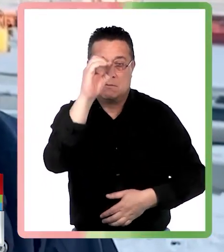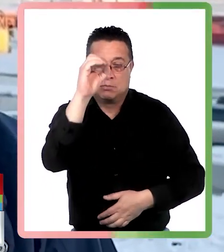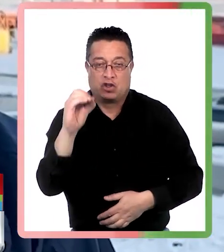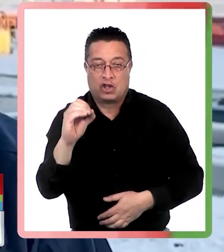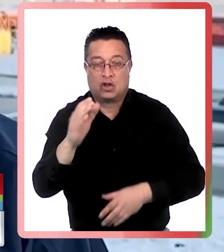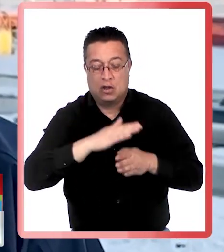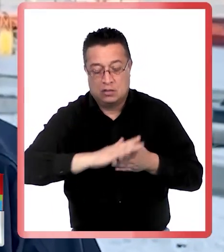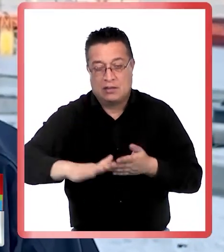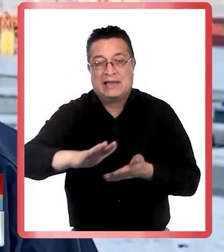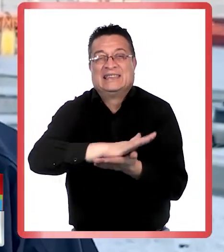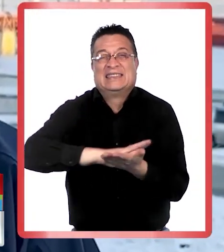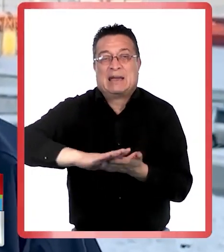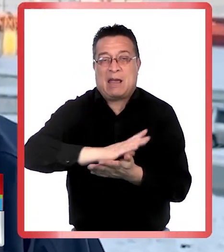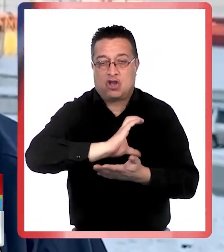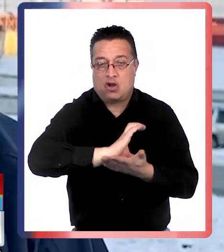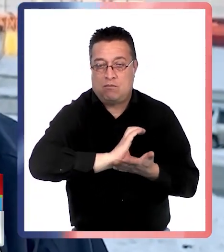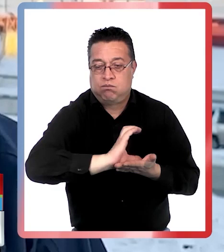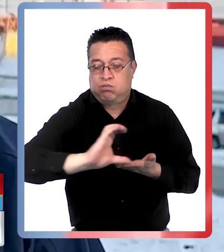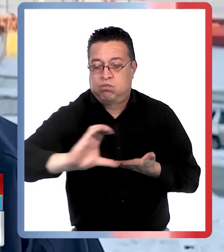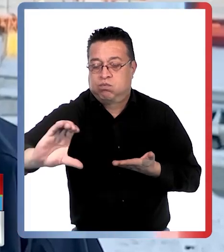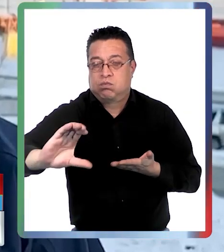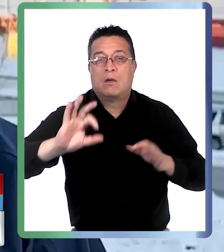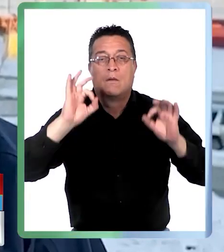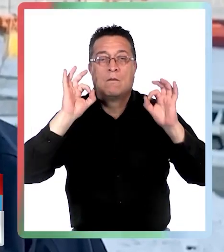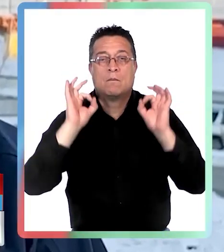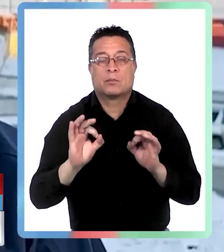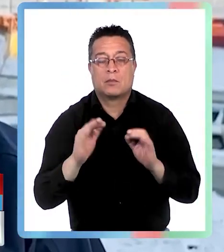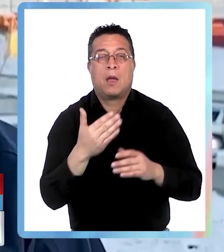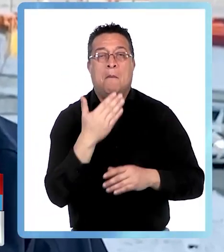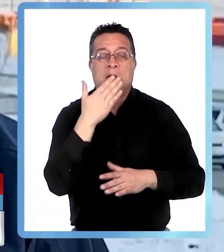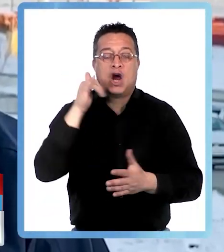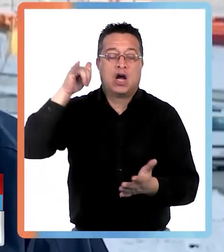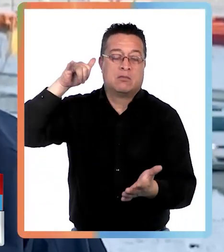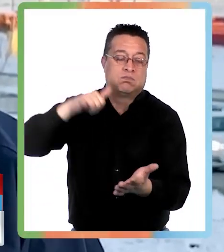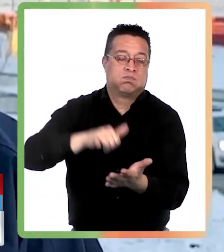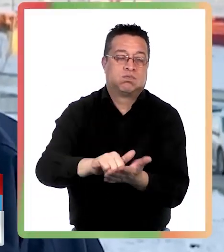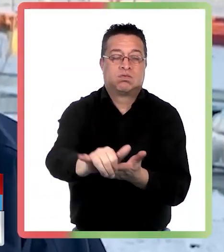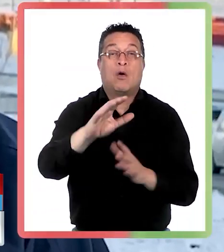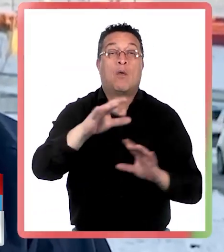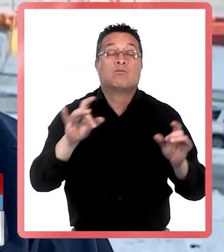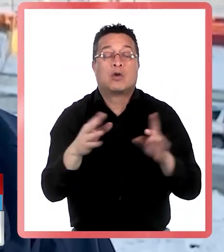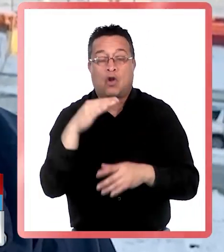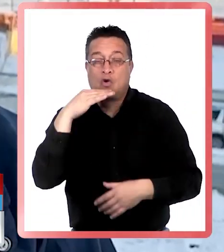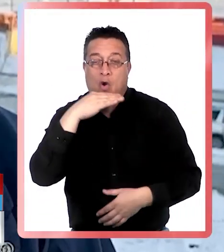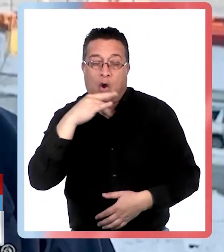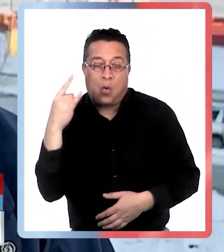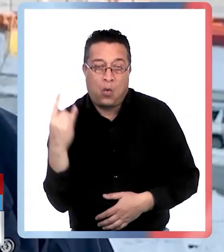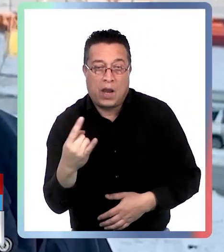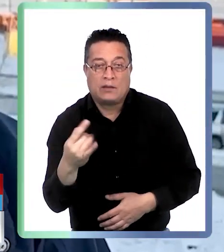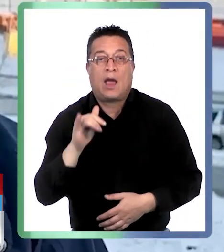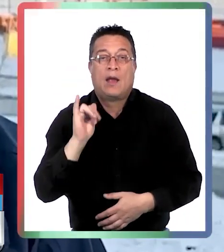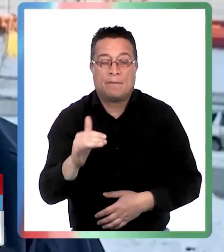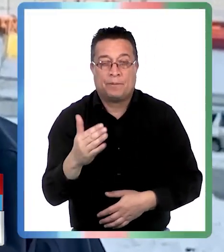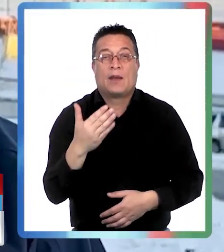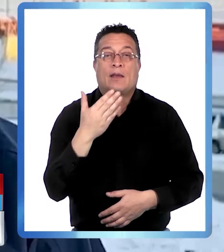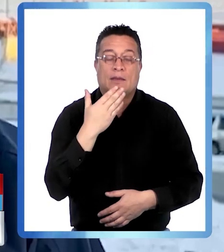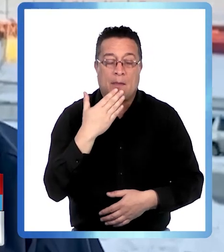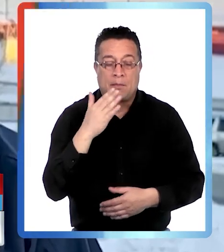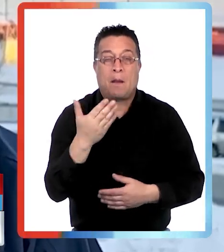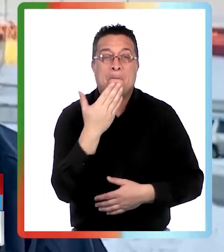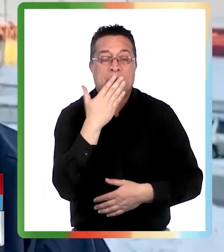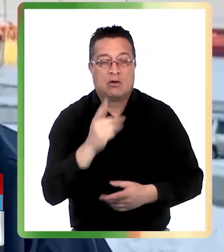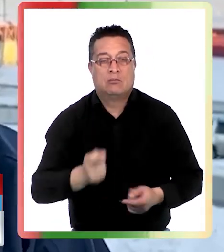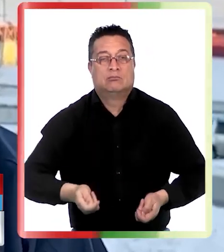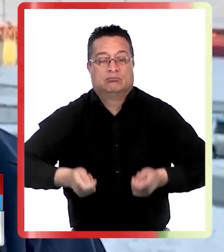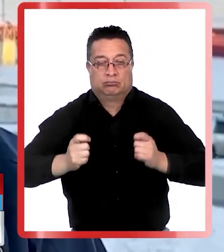totalidad por una pista de hormigón que nos va a permitir dar una mejor respuesta ante emergencia y ante